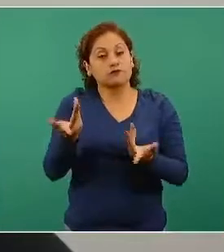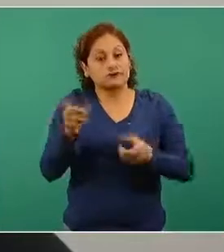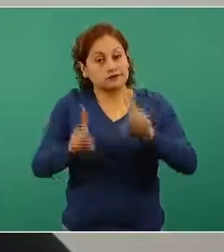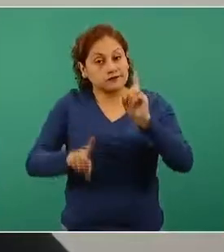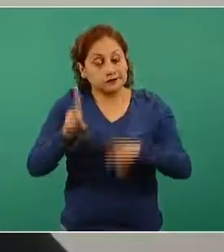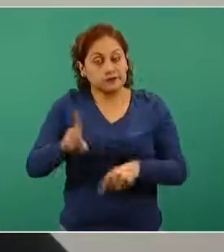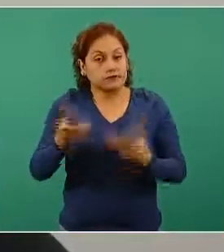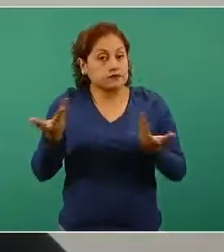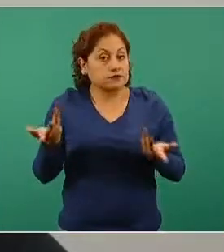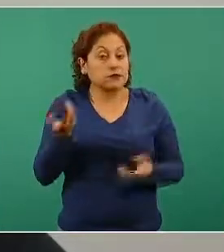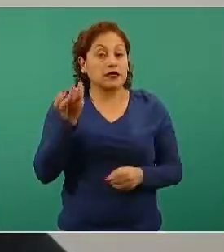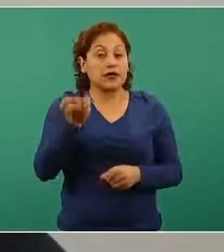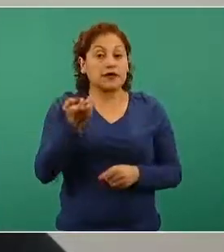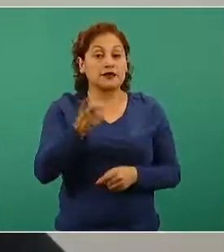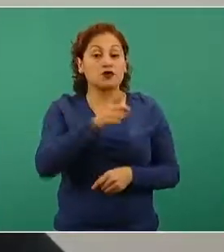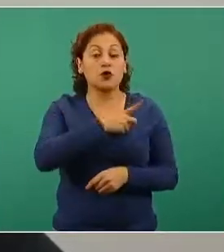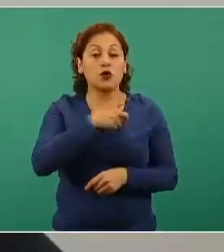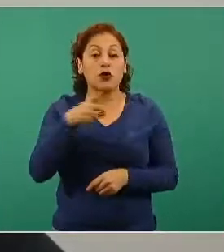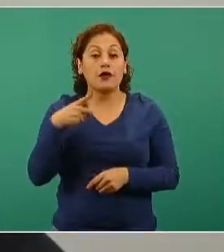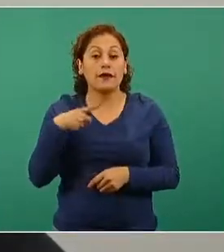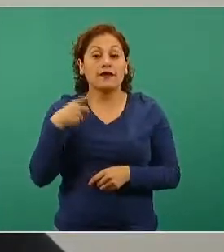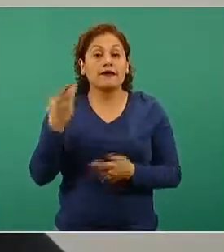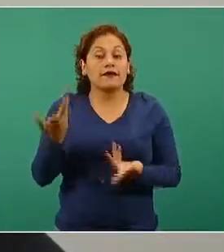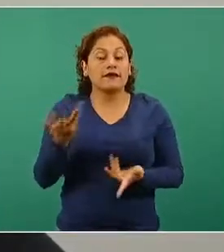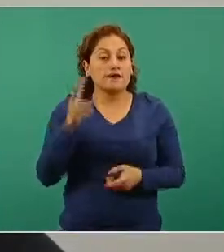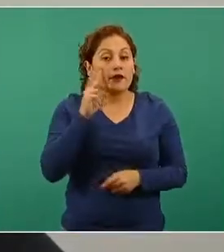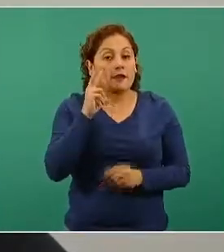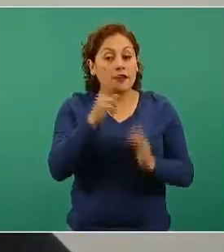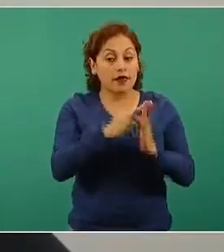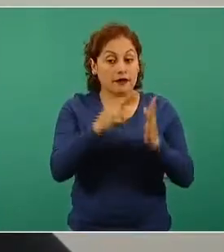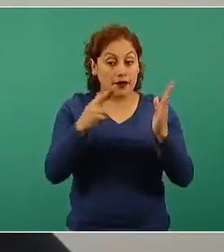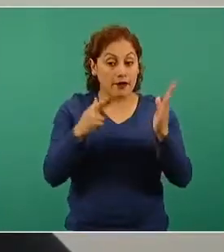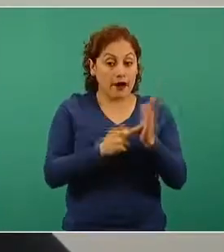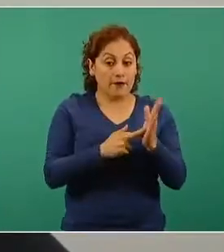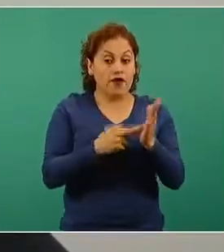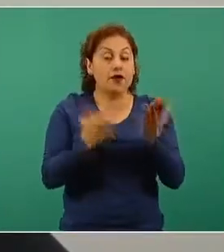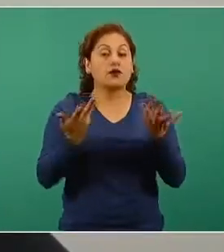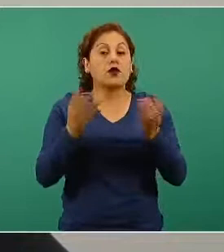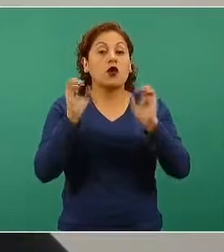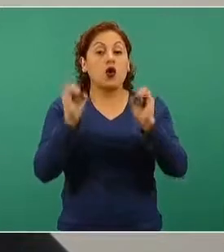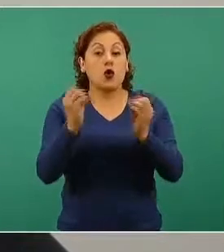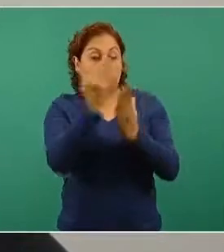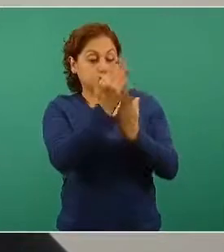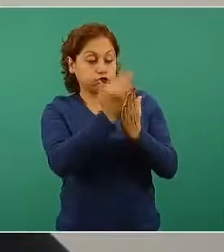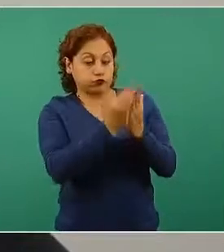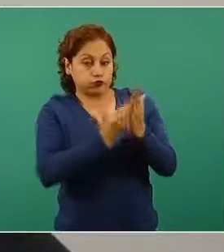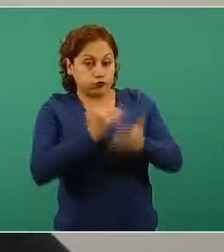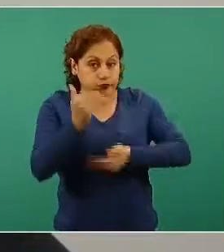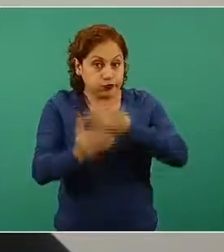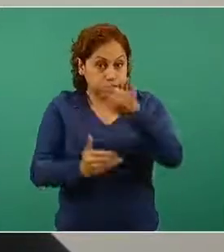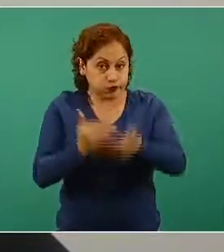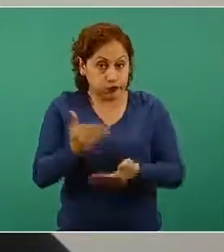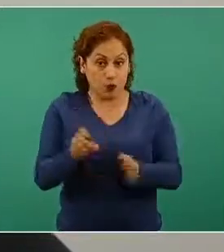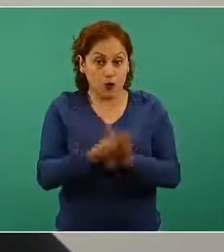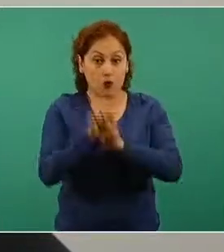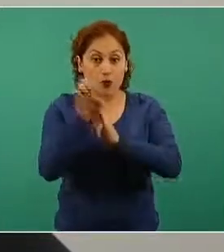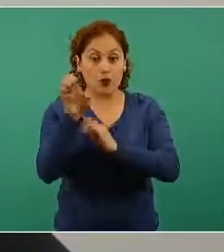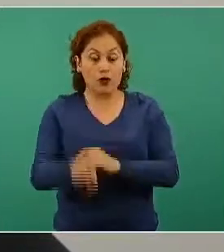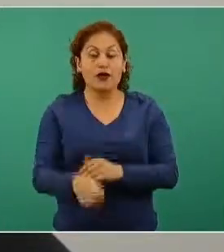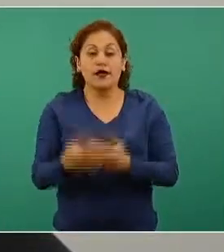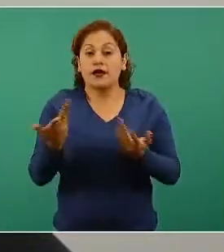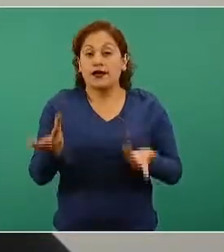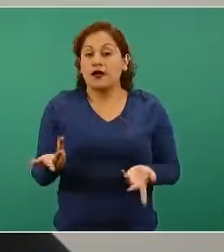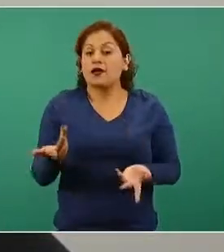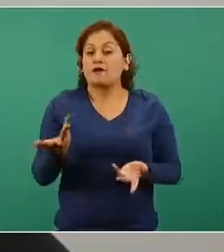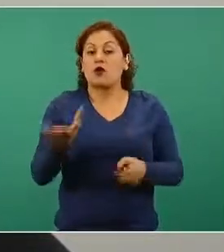en su momento genera como protocolos y como activación. No es lo mismo, obviamente, tener un hospital